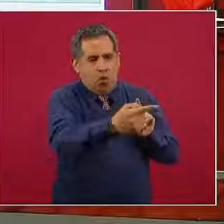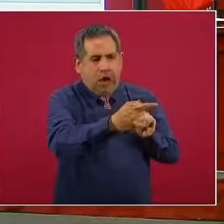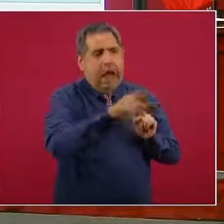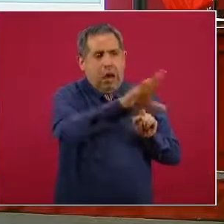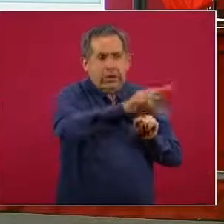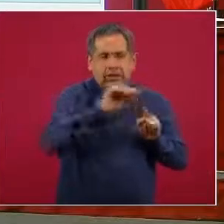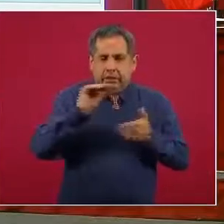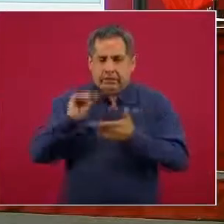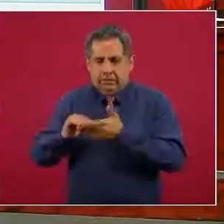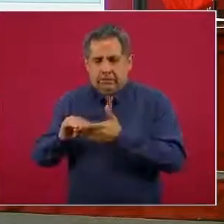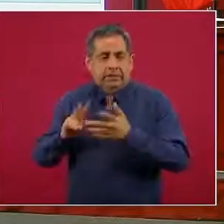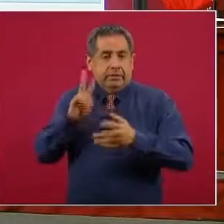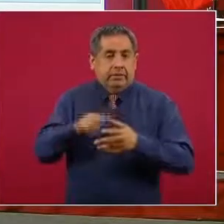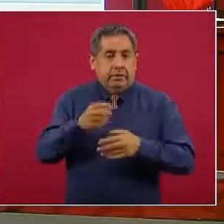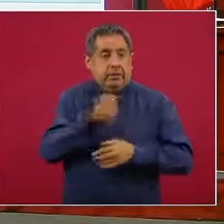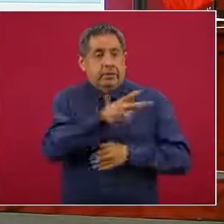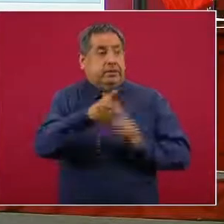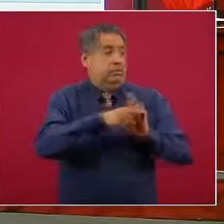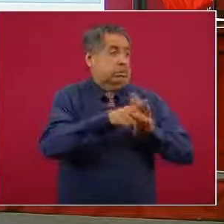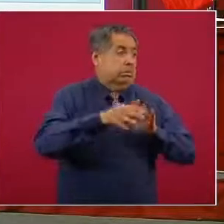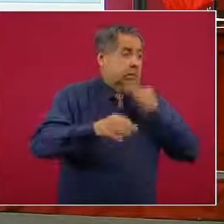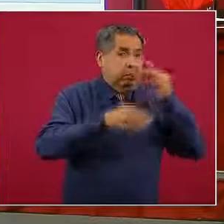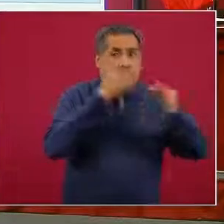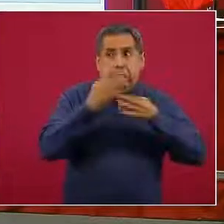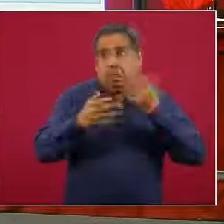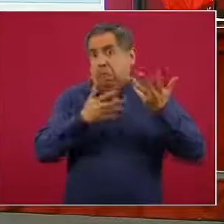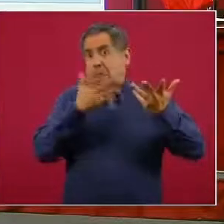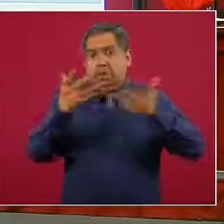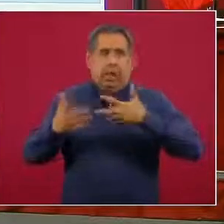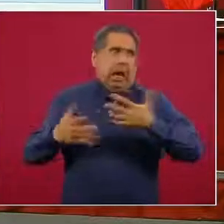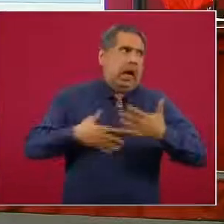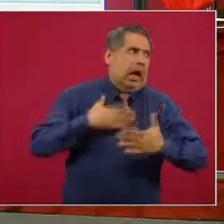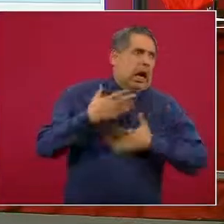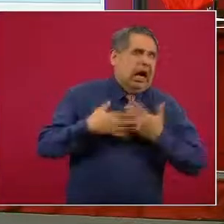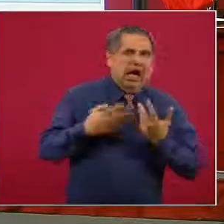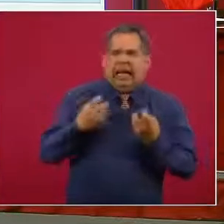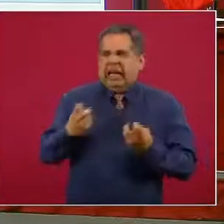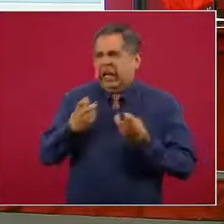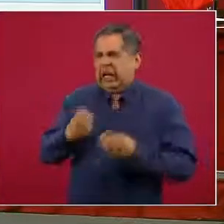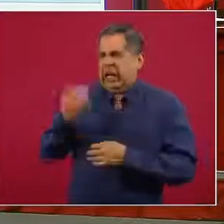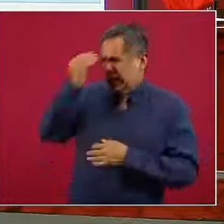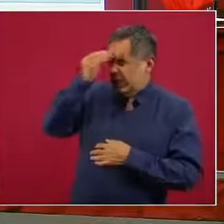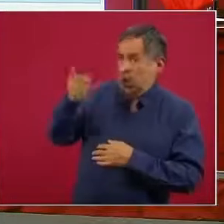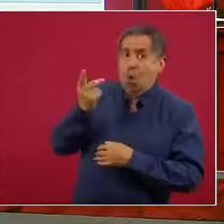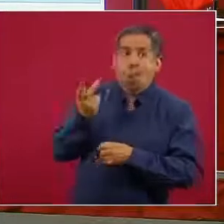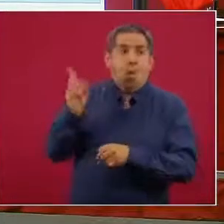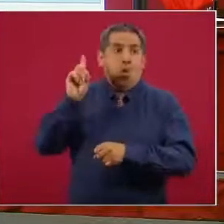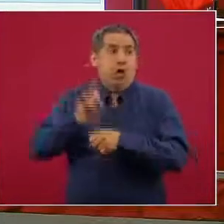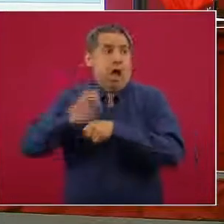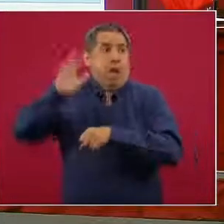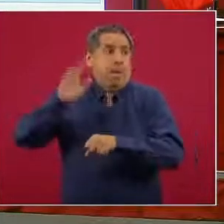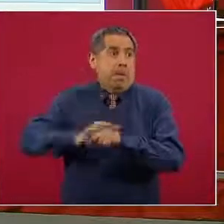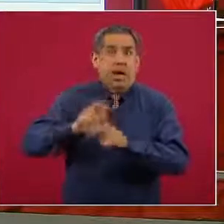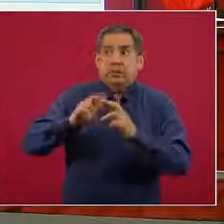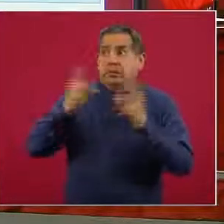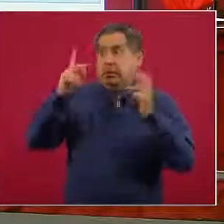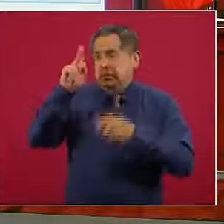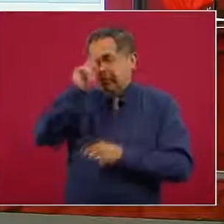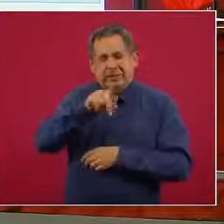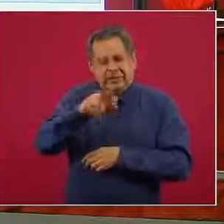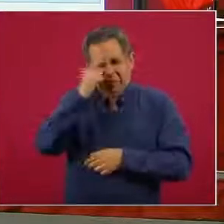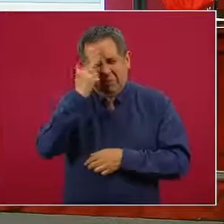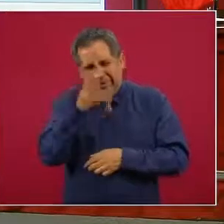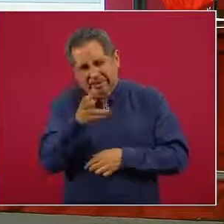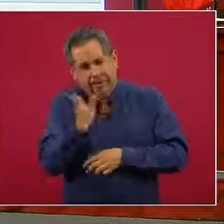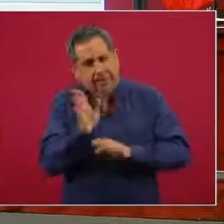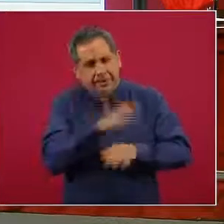que lamentablemente varios medios de comunicación gozaron de decir en un solo día cifra récord, etcétera. ¿Se acordarán de